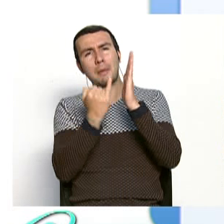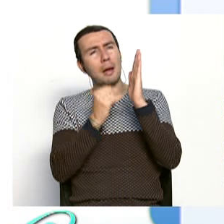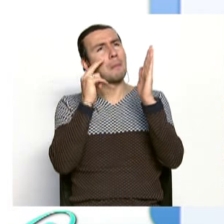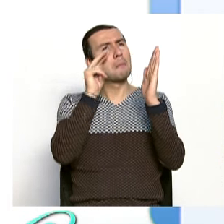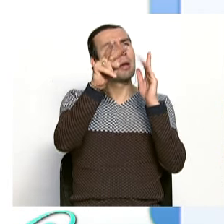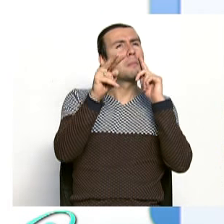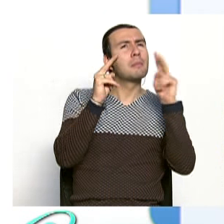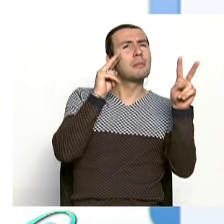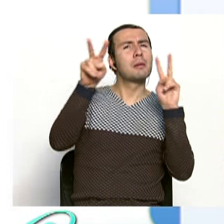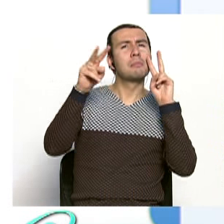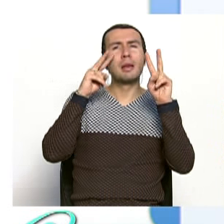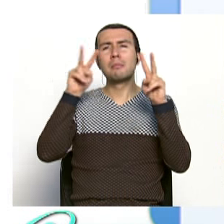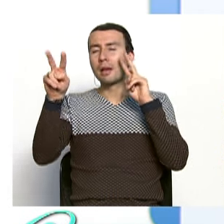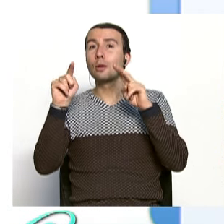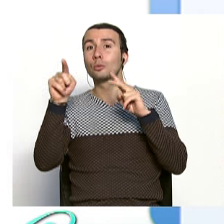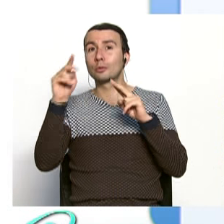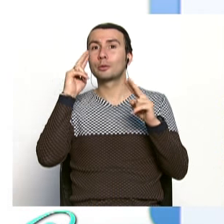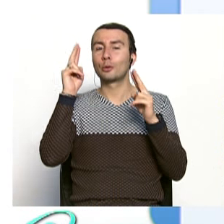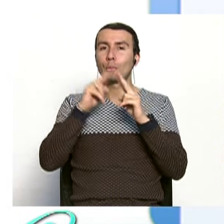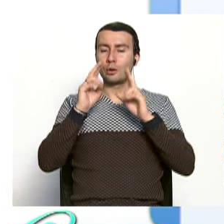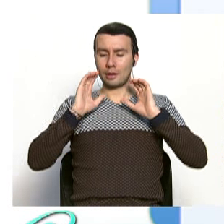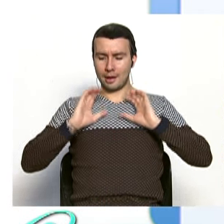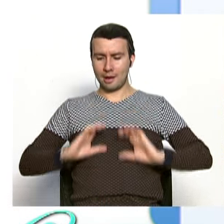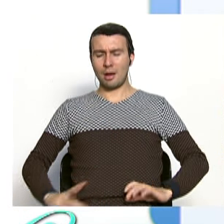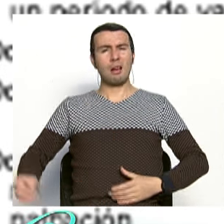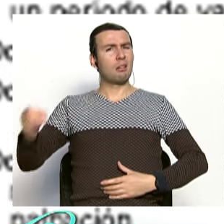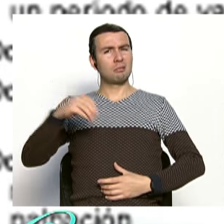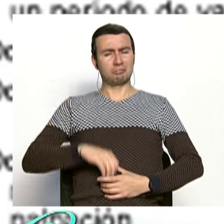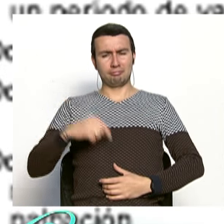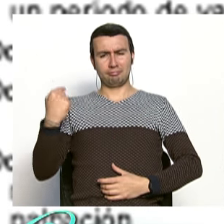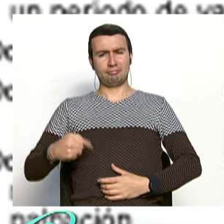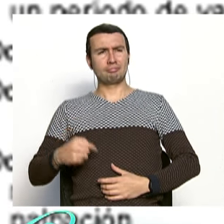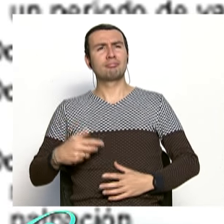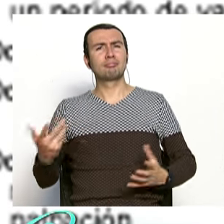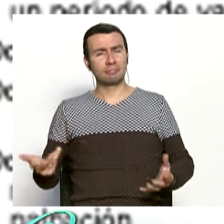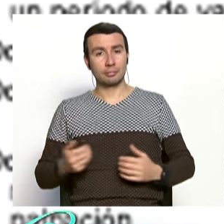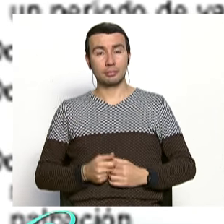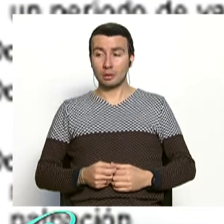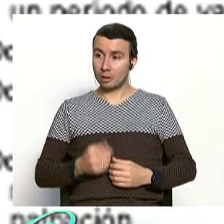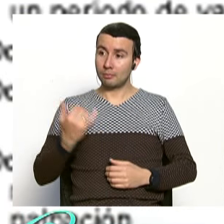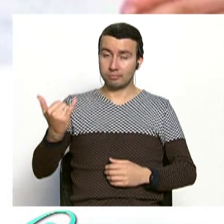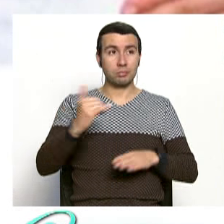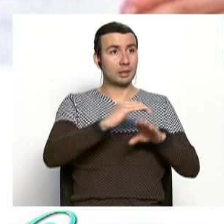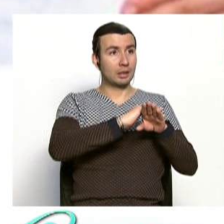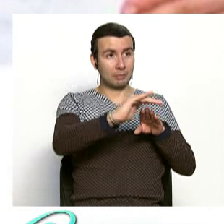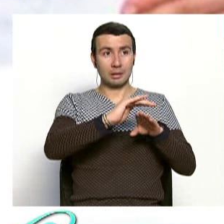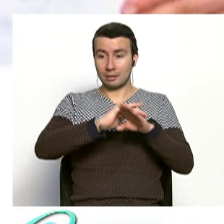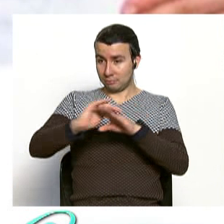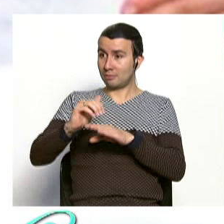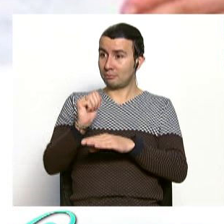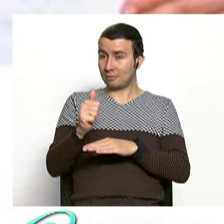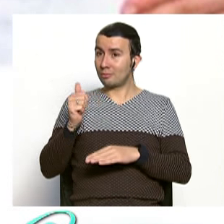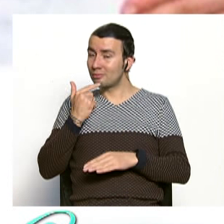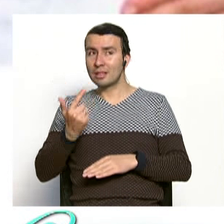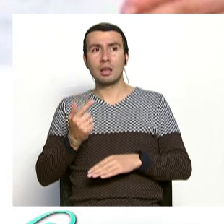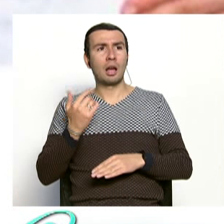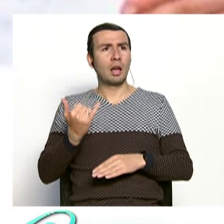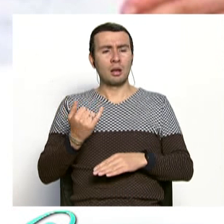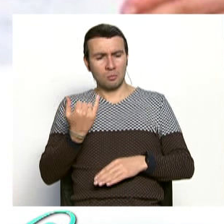bueno que ustedes conozcan parte de la anatomía del cuerpo y todo lo que han dicho nuestros invitados hoy que es que aquí hay muchas